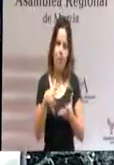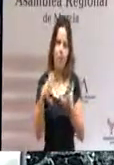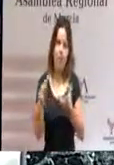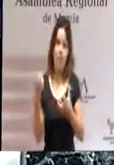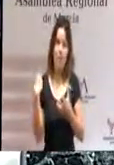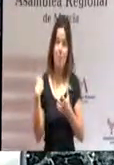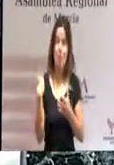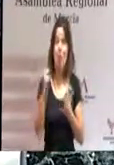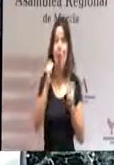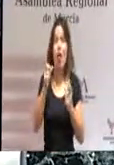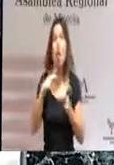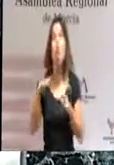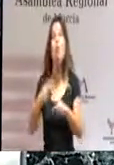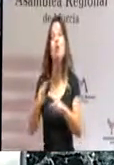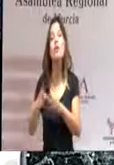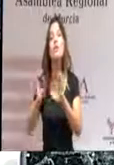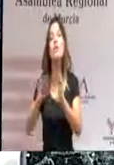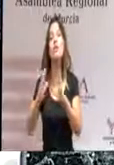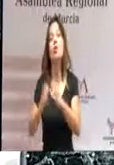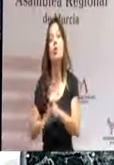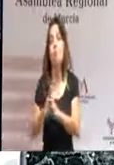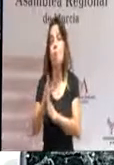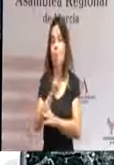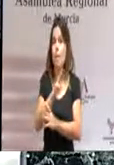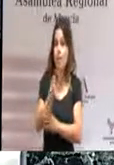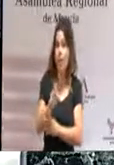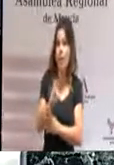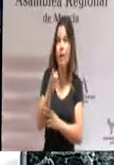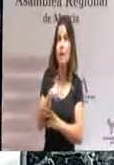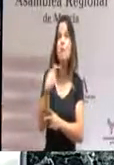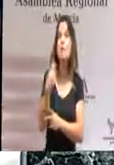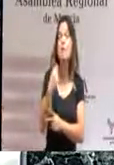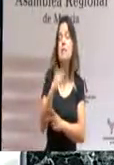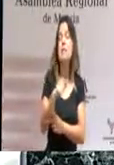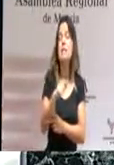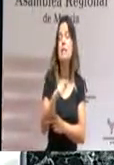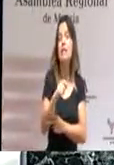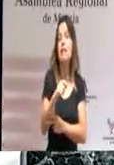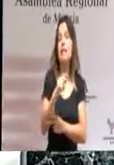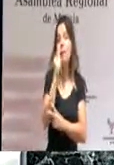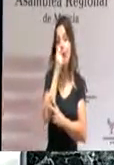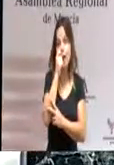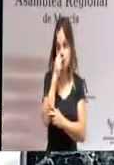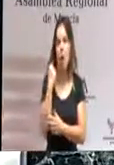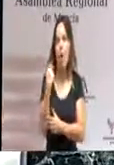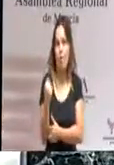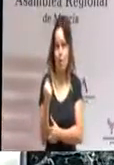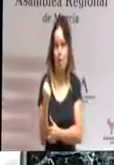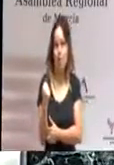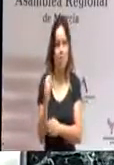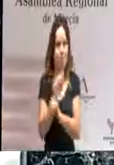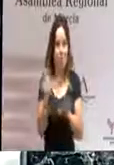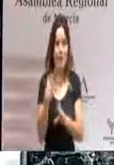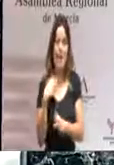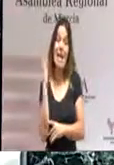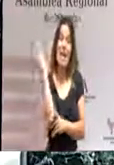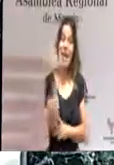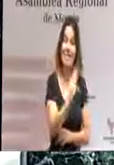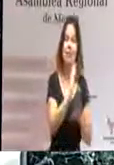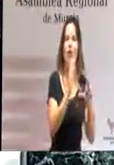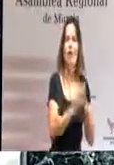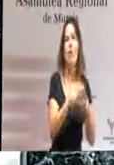espaldarazo a las políticas del Partido Popular y del Gobierno del presidente Pedro Antonio Sánchez y que han castigado a los partidos de la